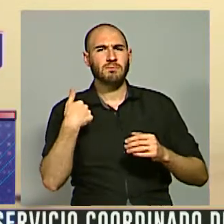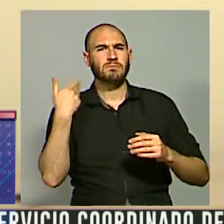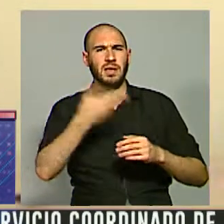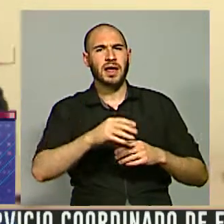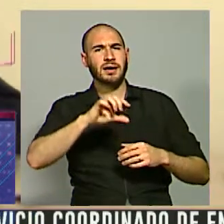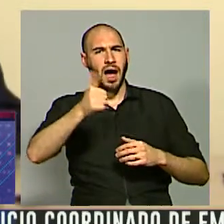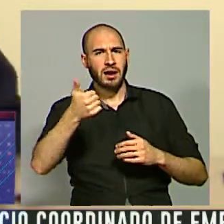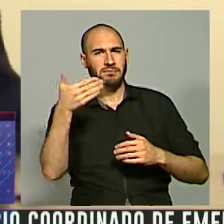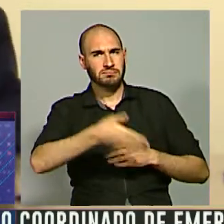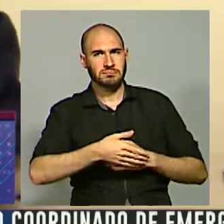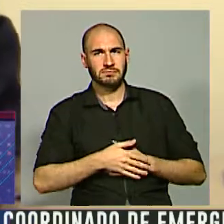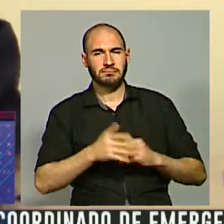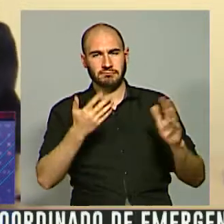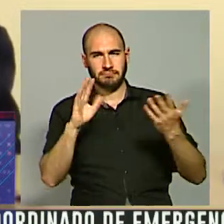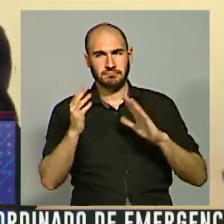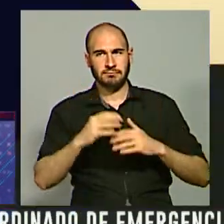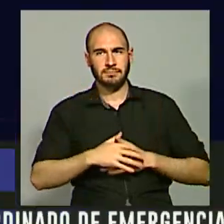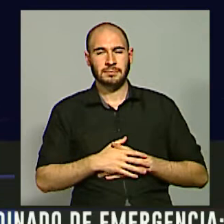ganar.